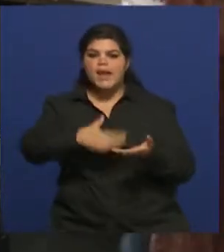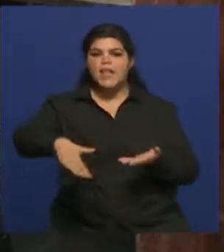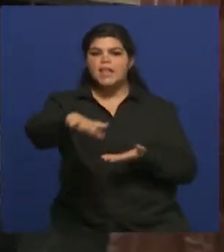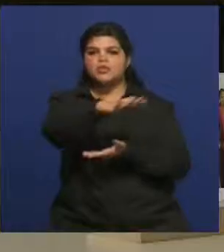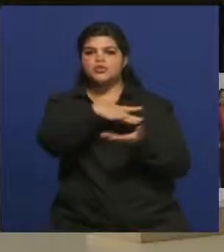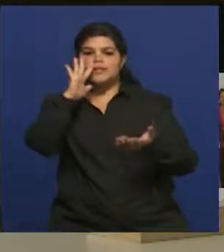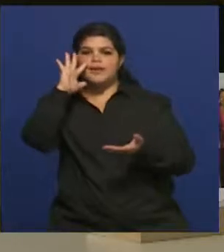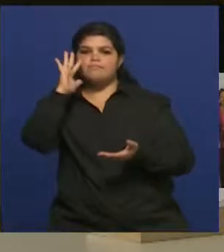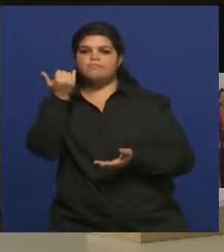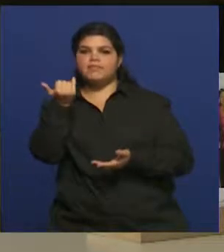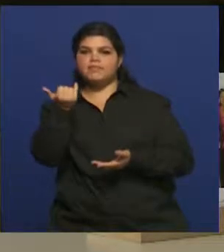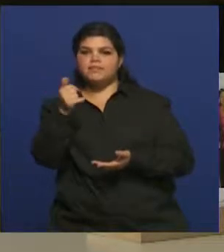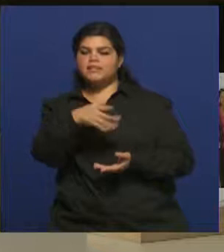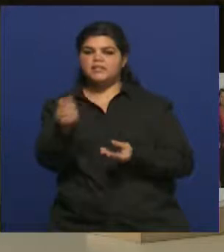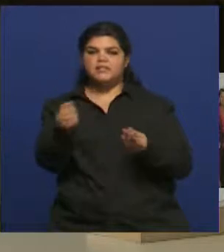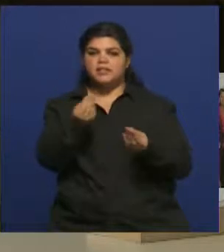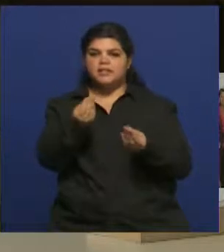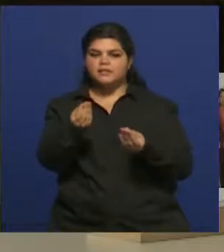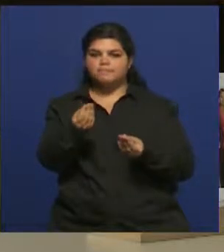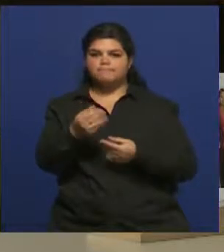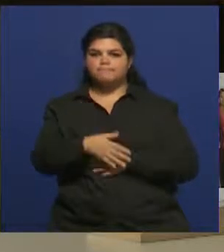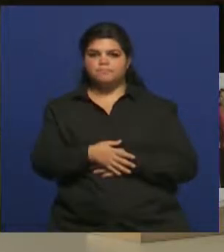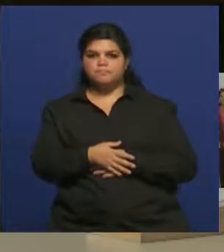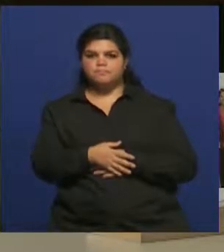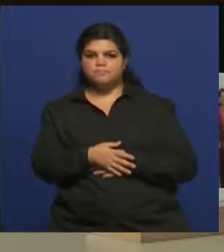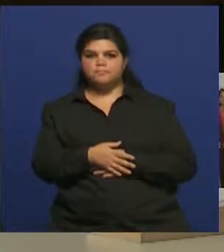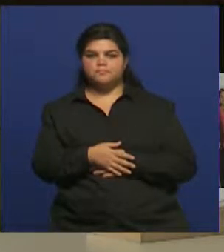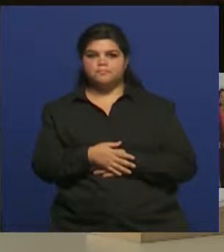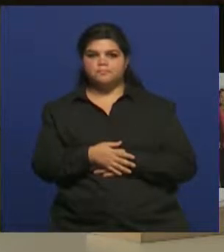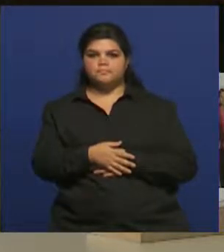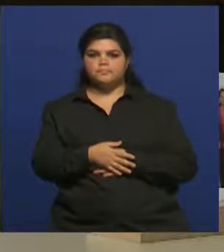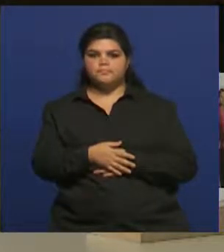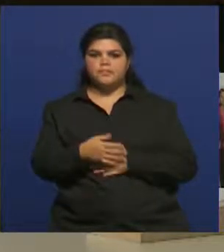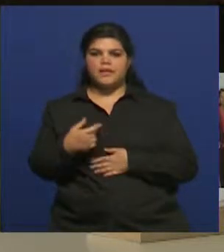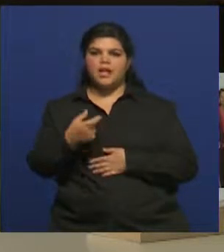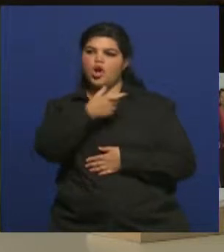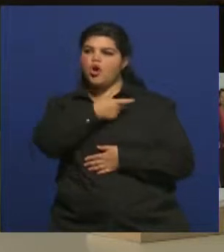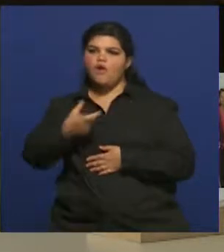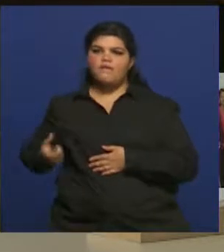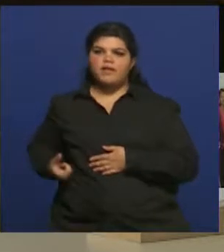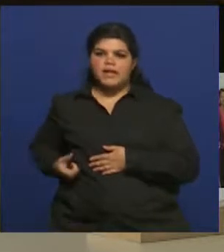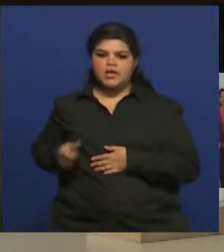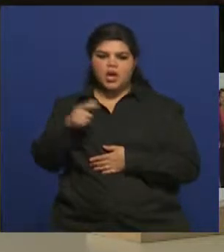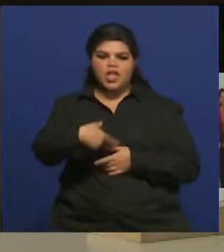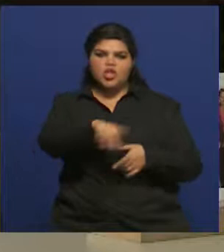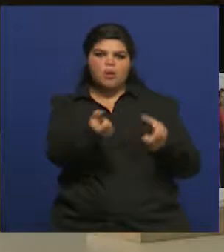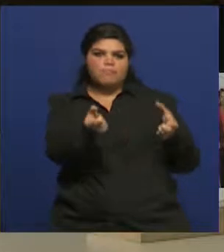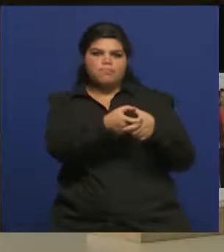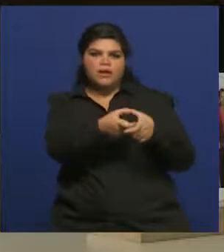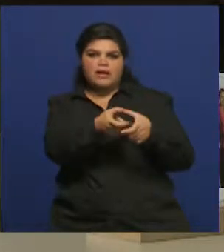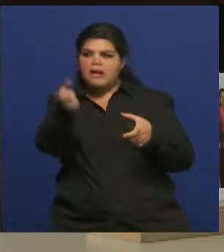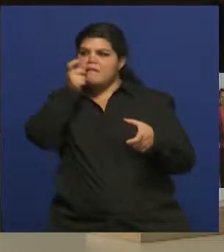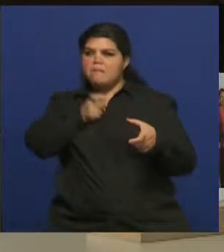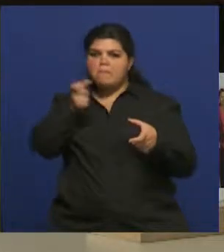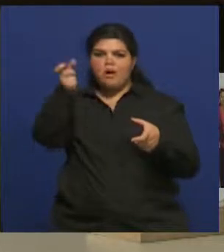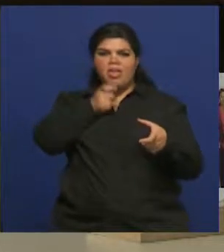cuenta que el Estado, en cuanto a dar respuesta a los problemas de la minoridad,